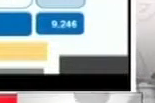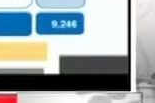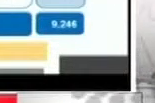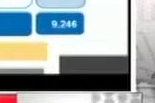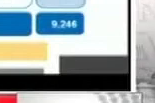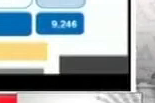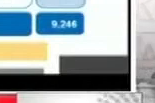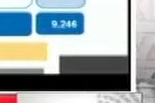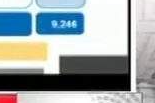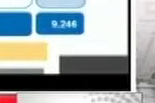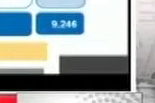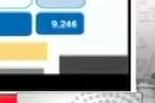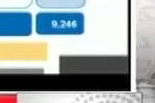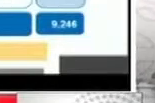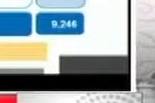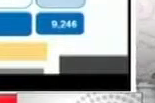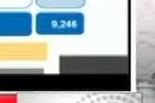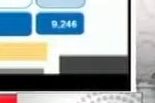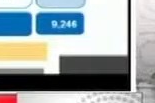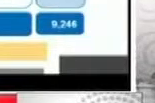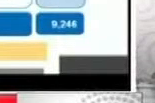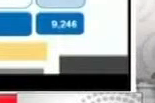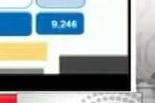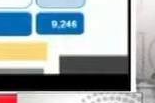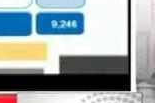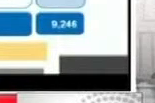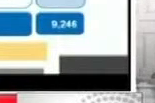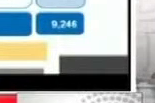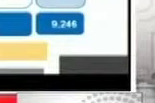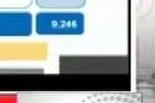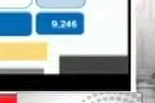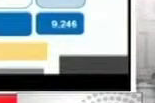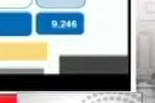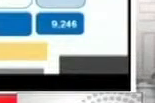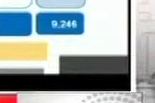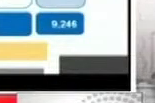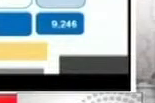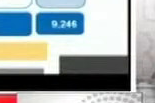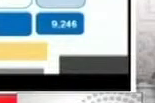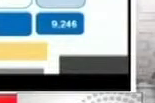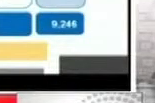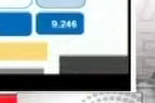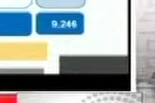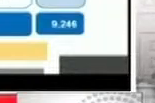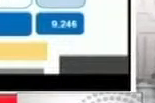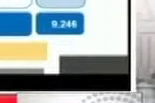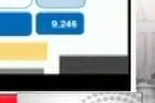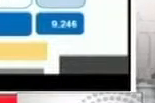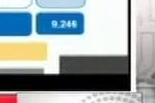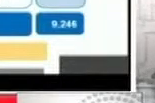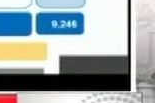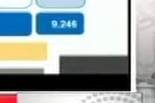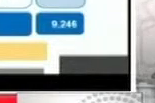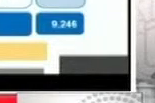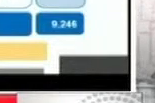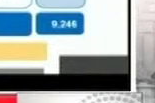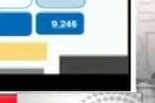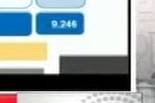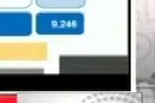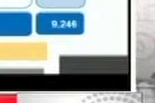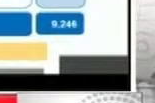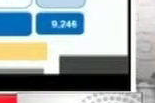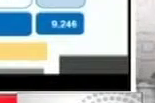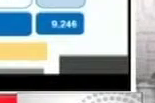la adquisición de vacunas, para vacunar SARS-CoV-2 y otros gastos relacionados, el país